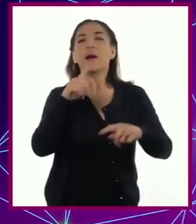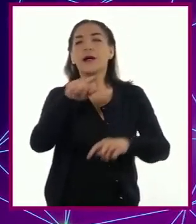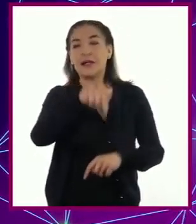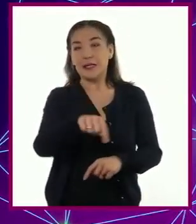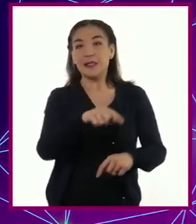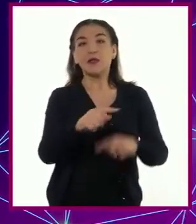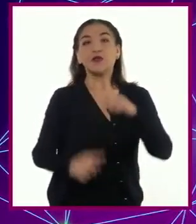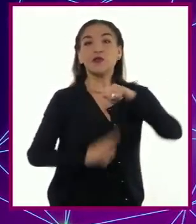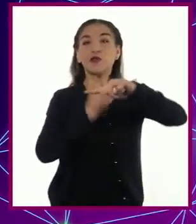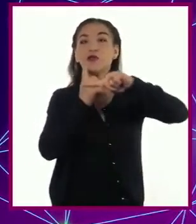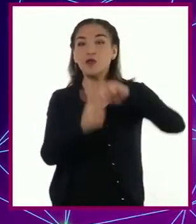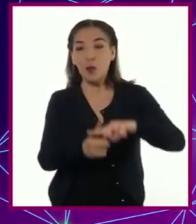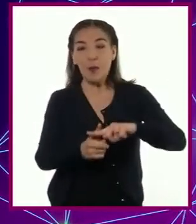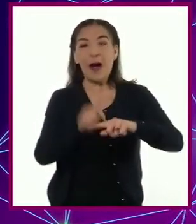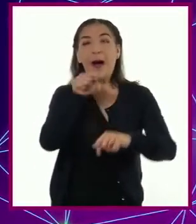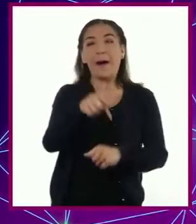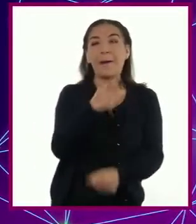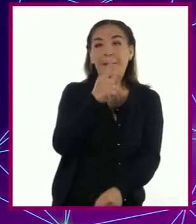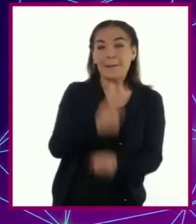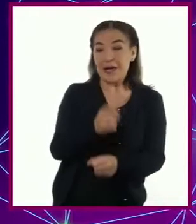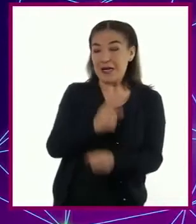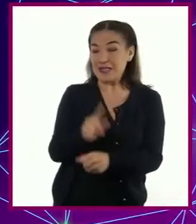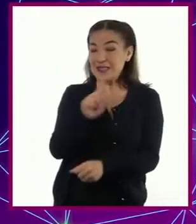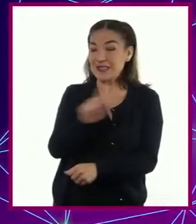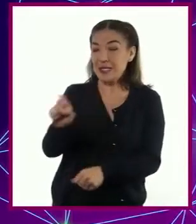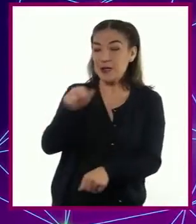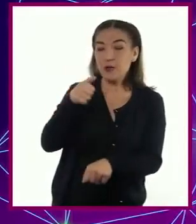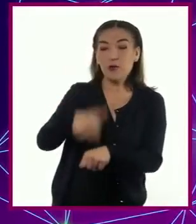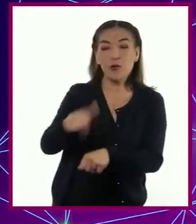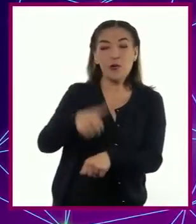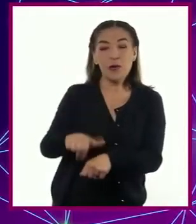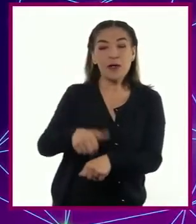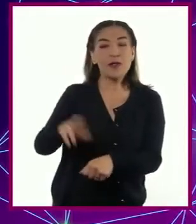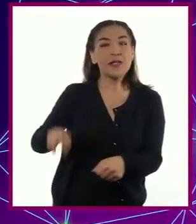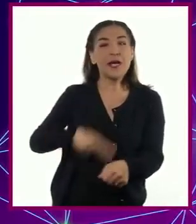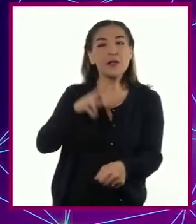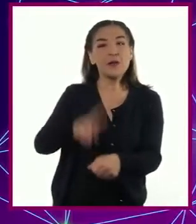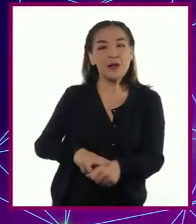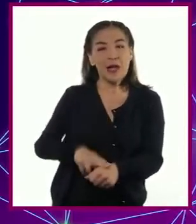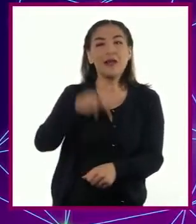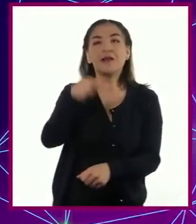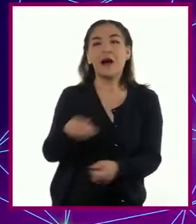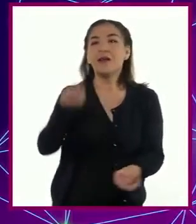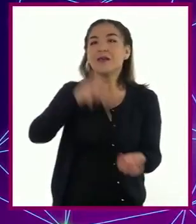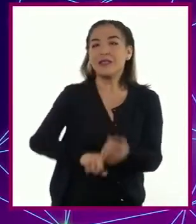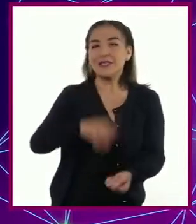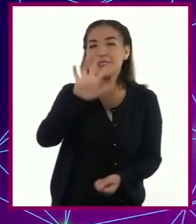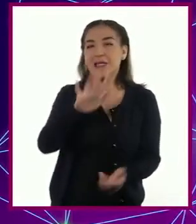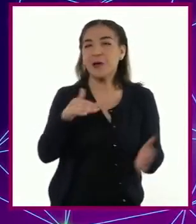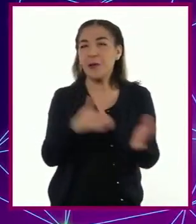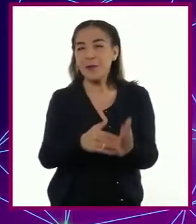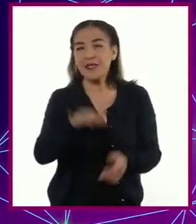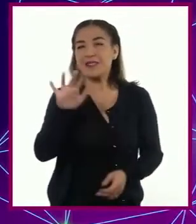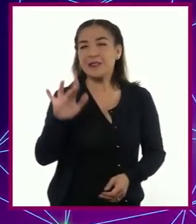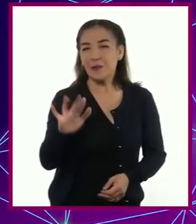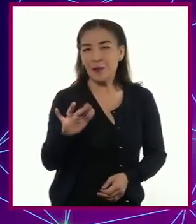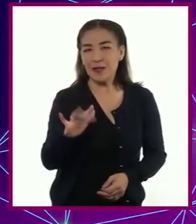de la suma de los primeros 100 números naturales se obtiene